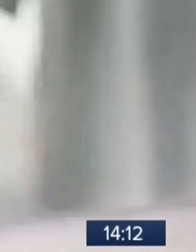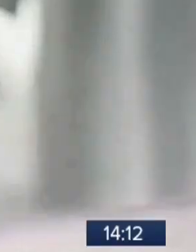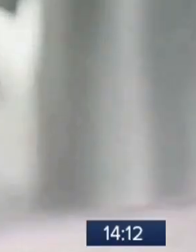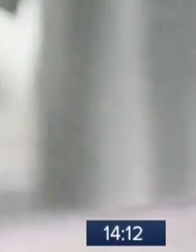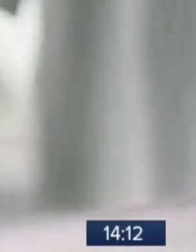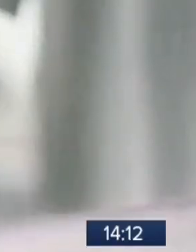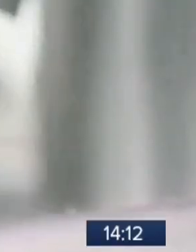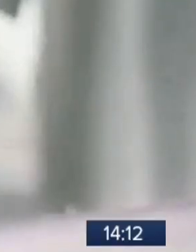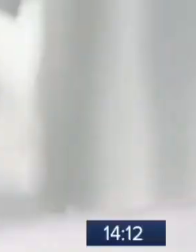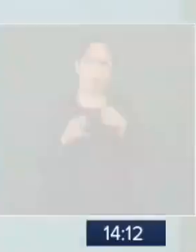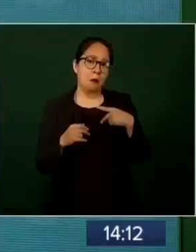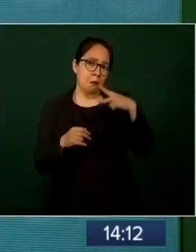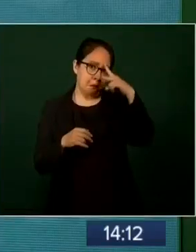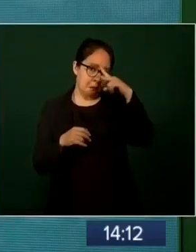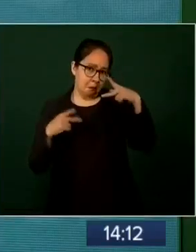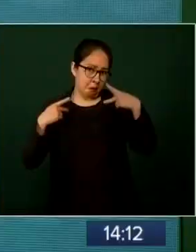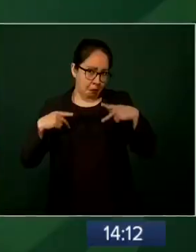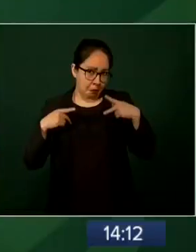abril.